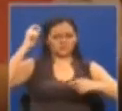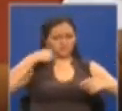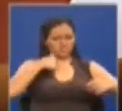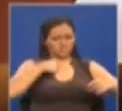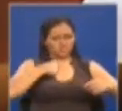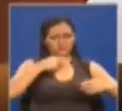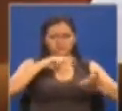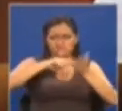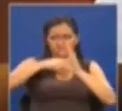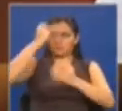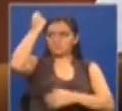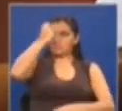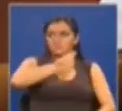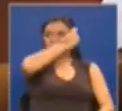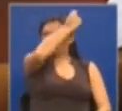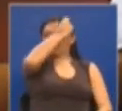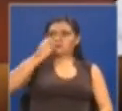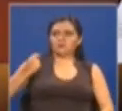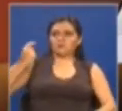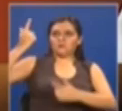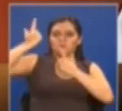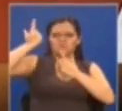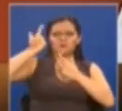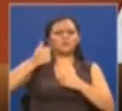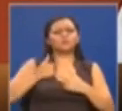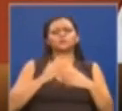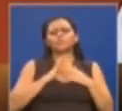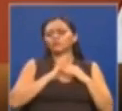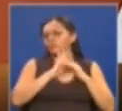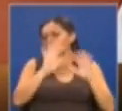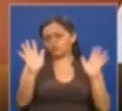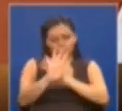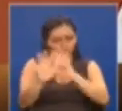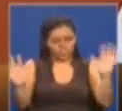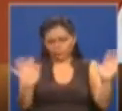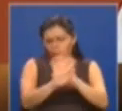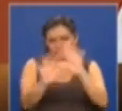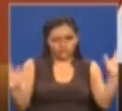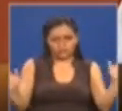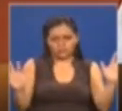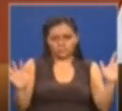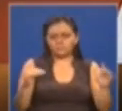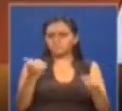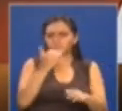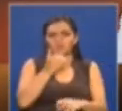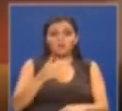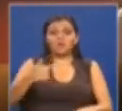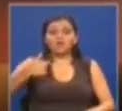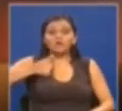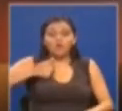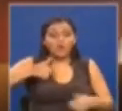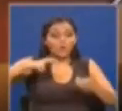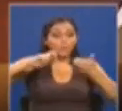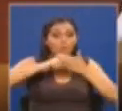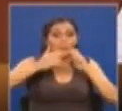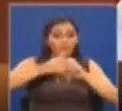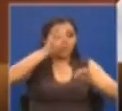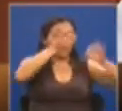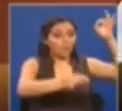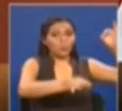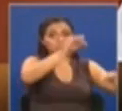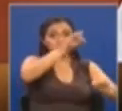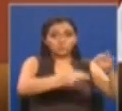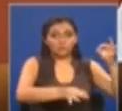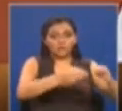En un Estado de Derecho, les insisto, se investigan, persiguen delitos, no personas, peor instituciones. Es como hace poco, el